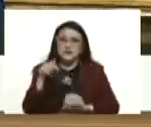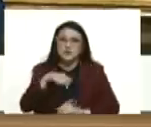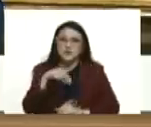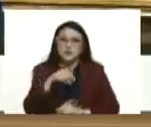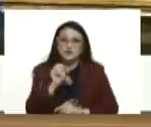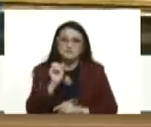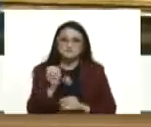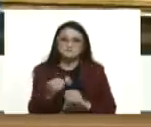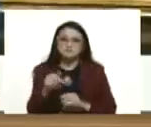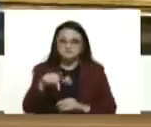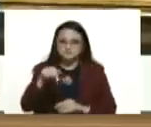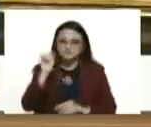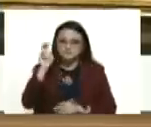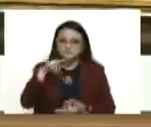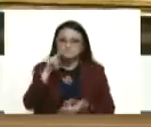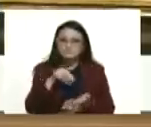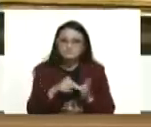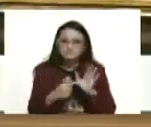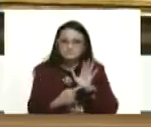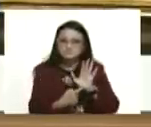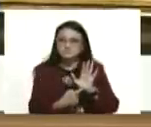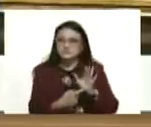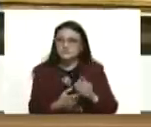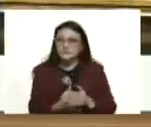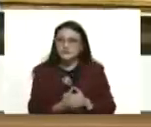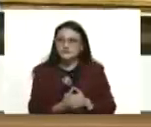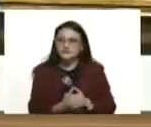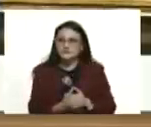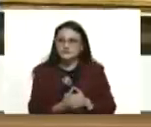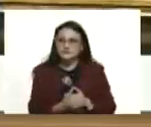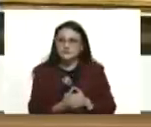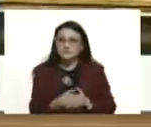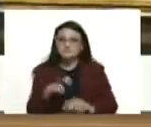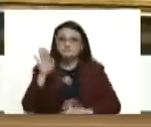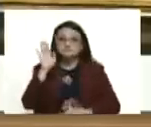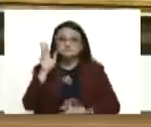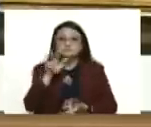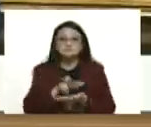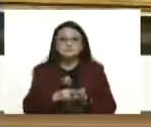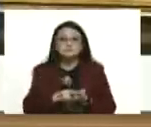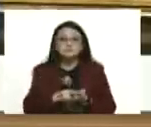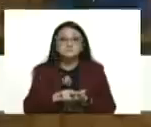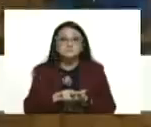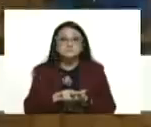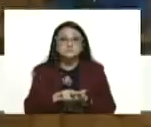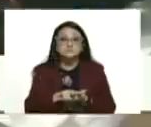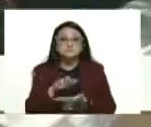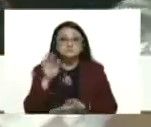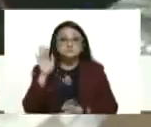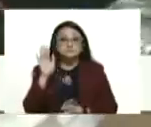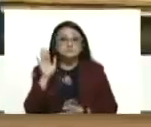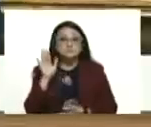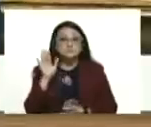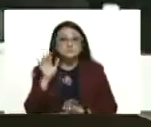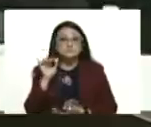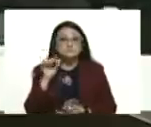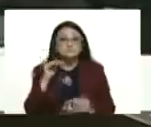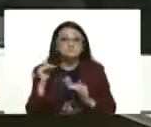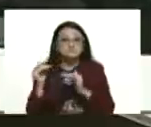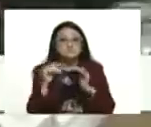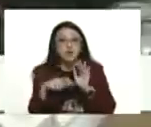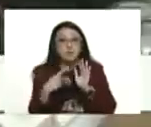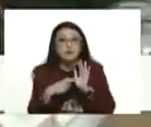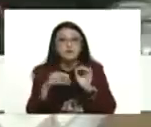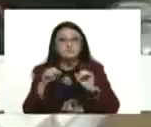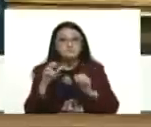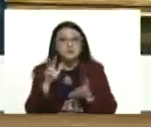hoy en la Asamblea Nacional de Venezuela, sírvase manifestarlo con la señal de costumbre. Queda aprobado por unanimidad.